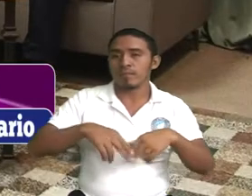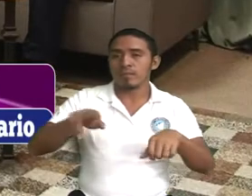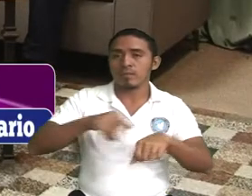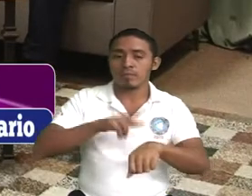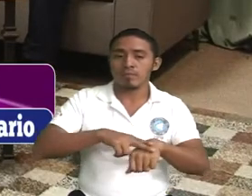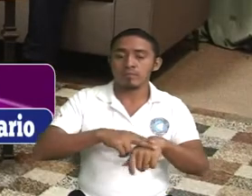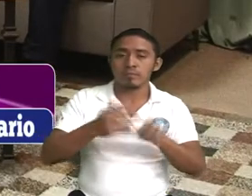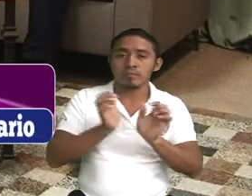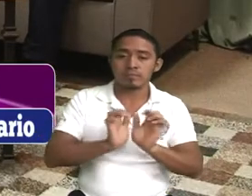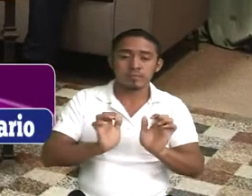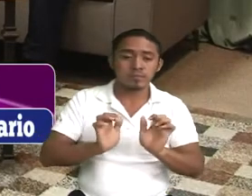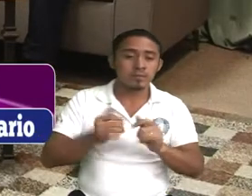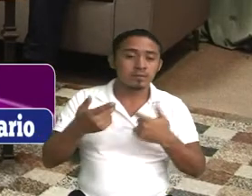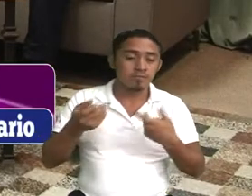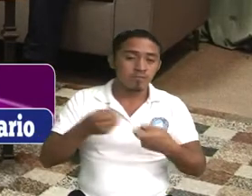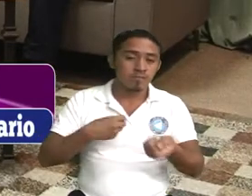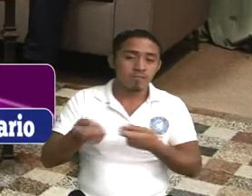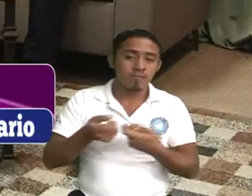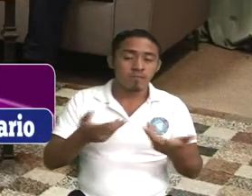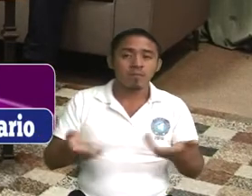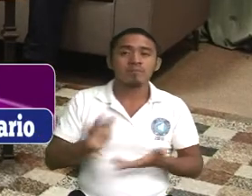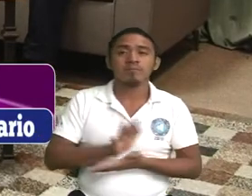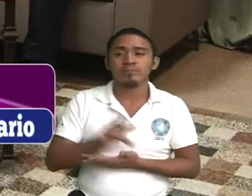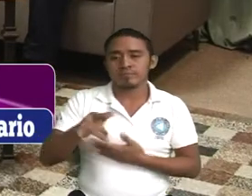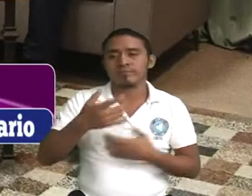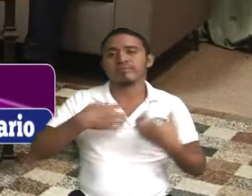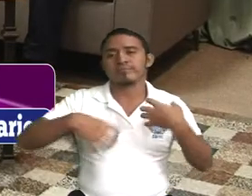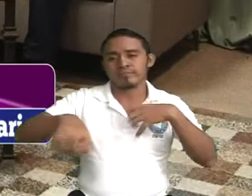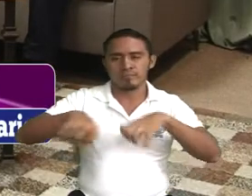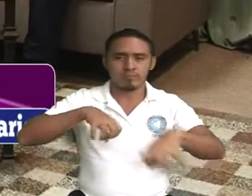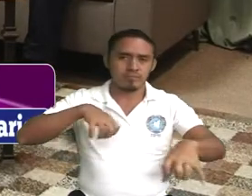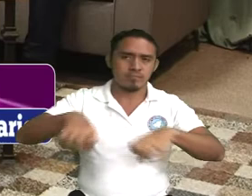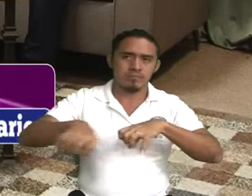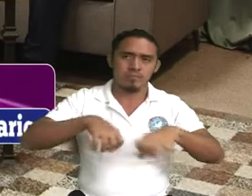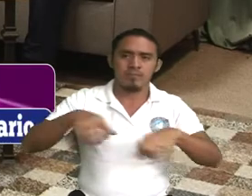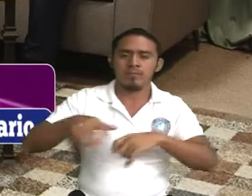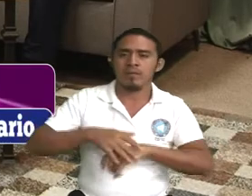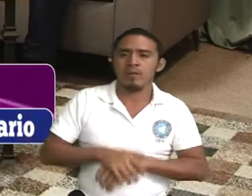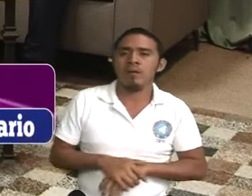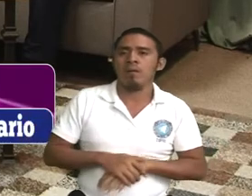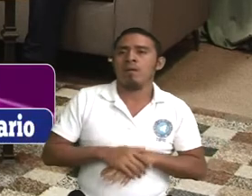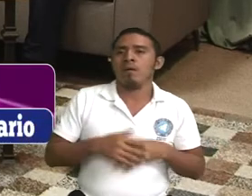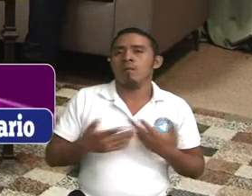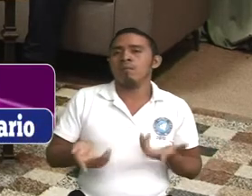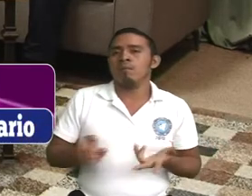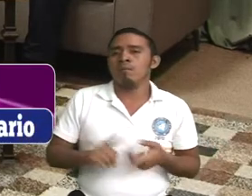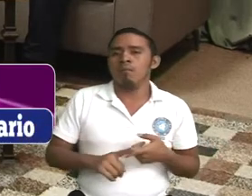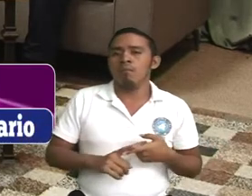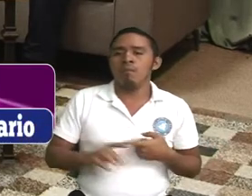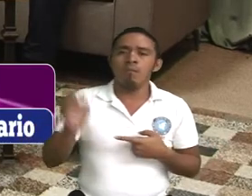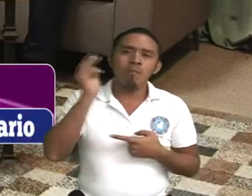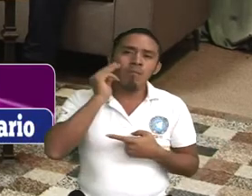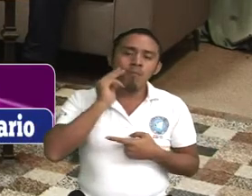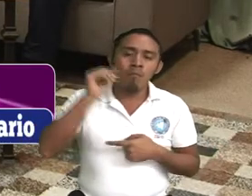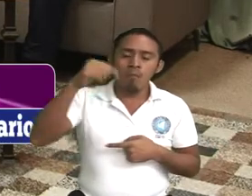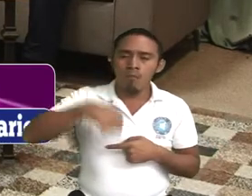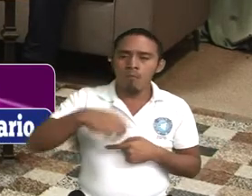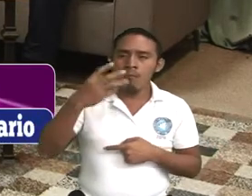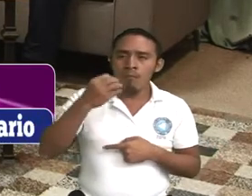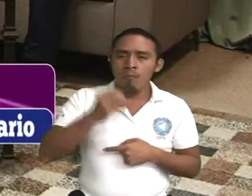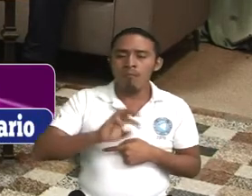de Ferias. Ahí hay eventos a los que pueden asistir las madres el 30 de mayo,